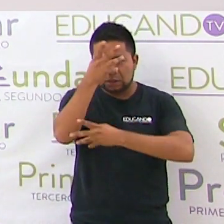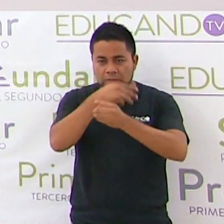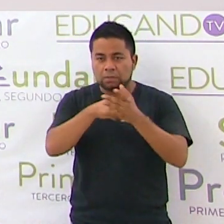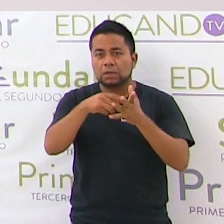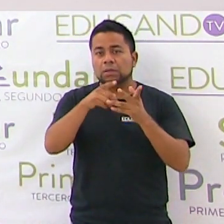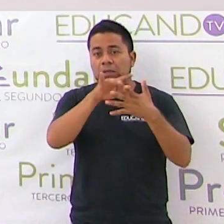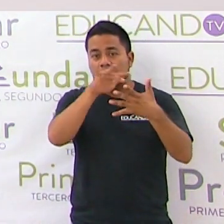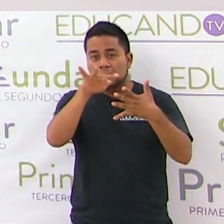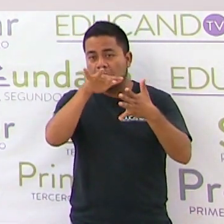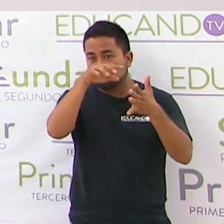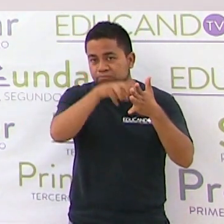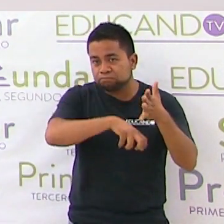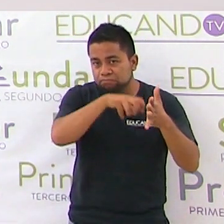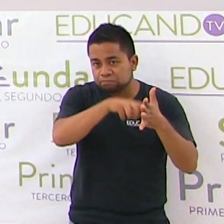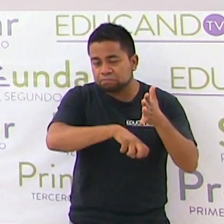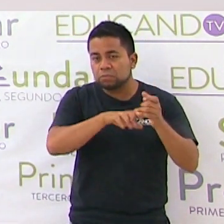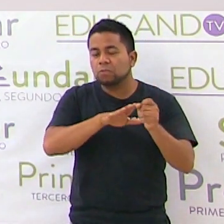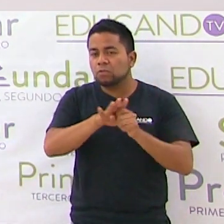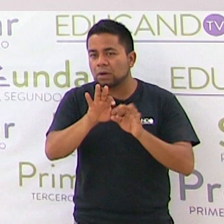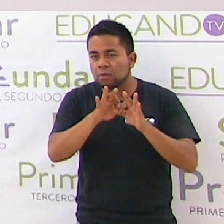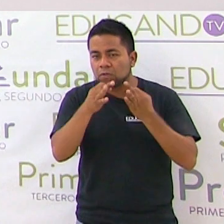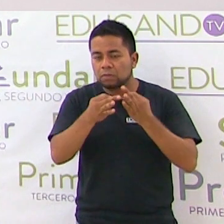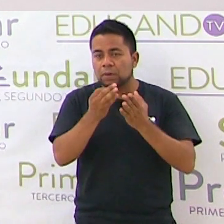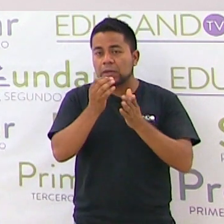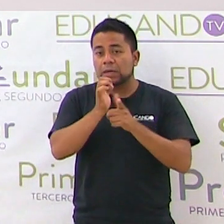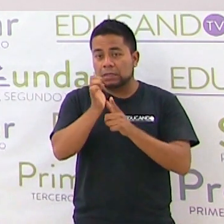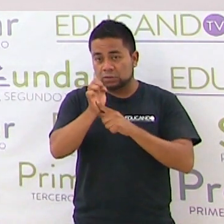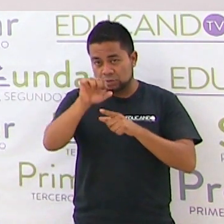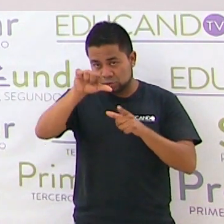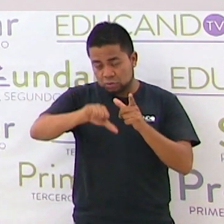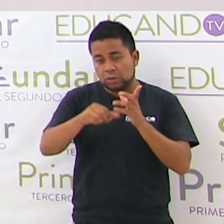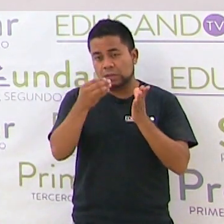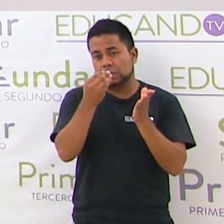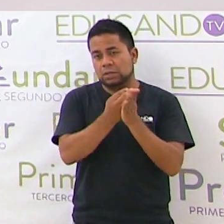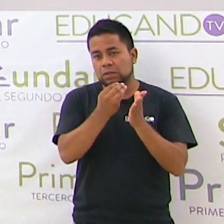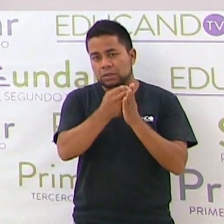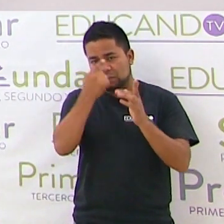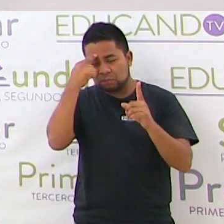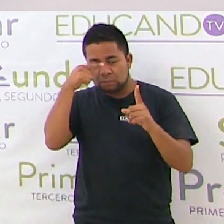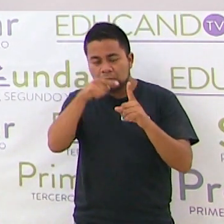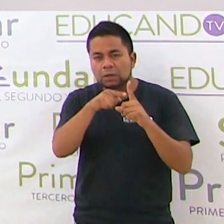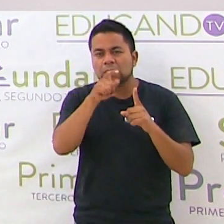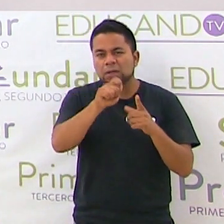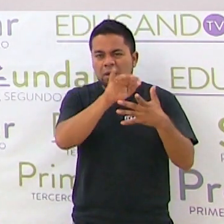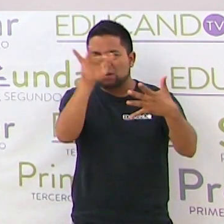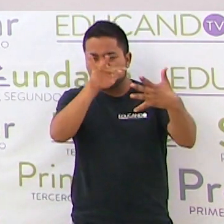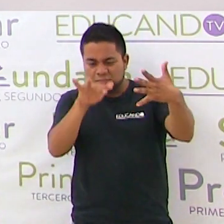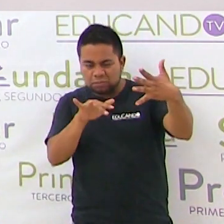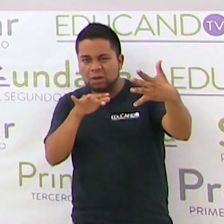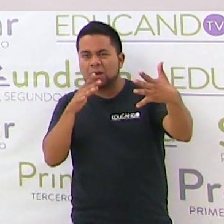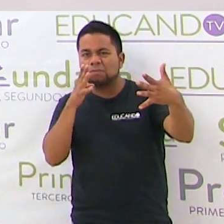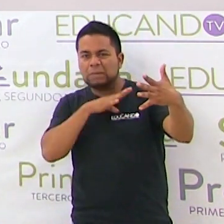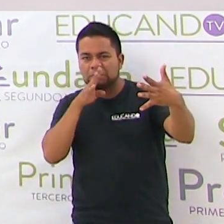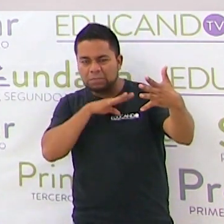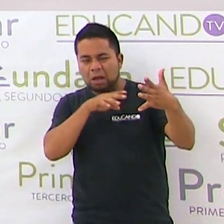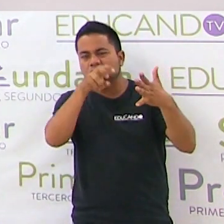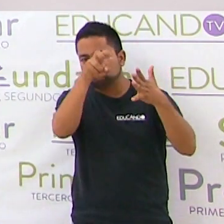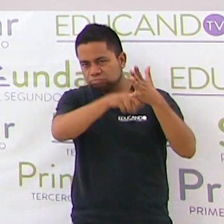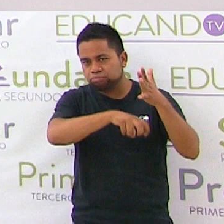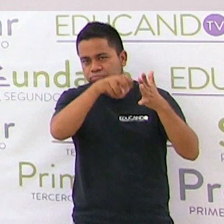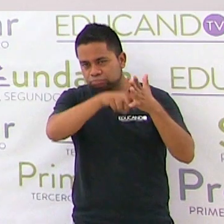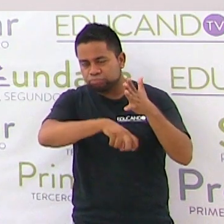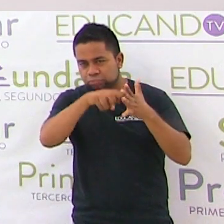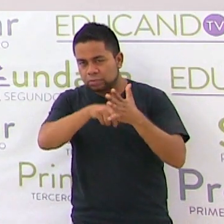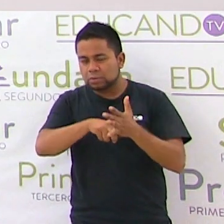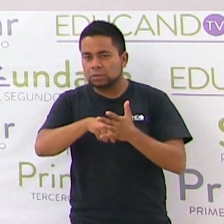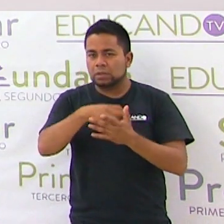corregir textos. Entonces, la clase de hoy tiene que ver con la corrección de textos. En la